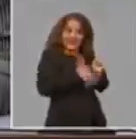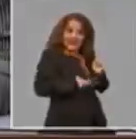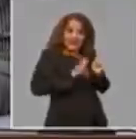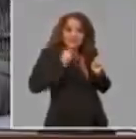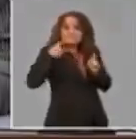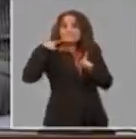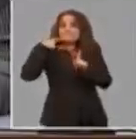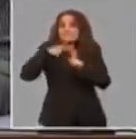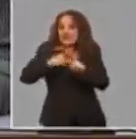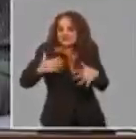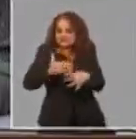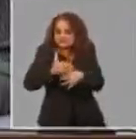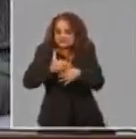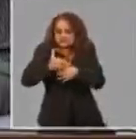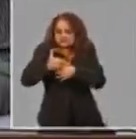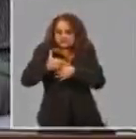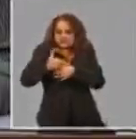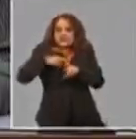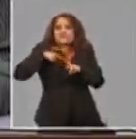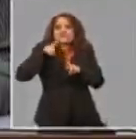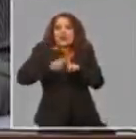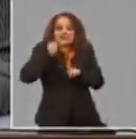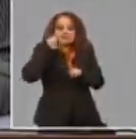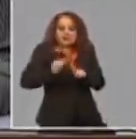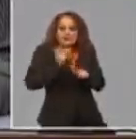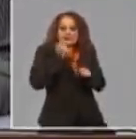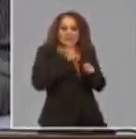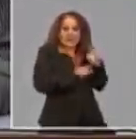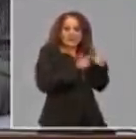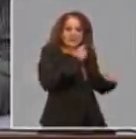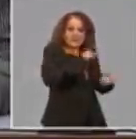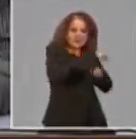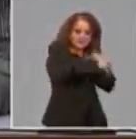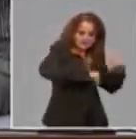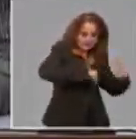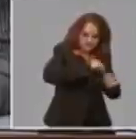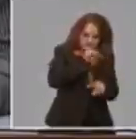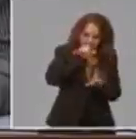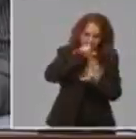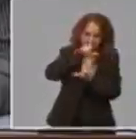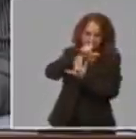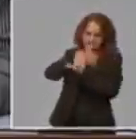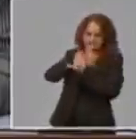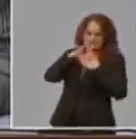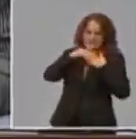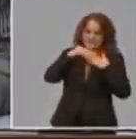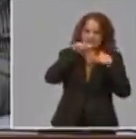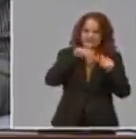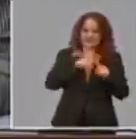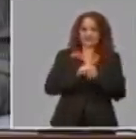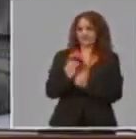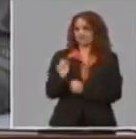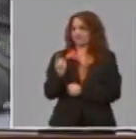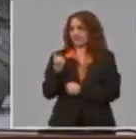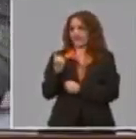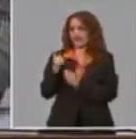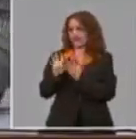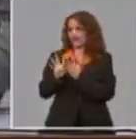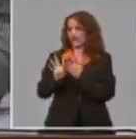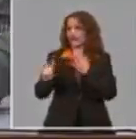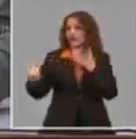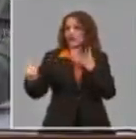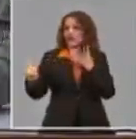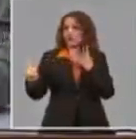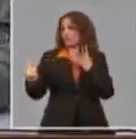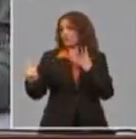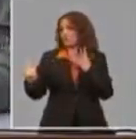el trazo de tráfico legal de divisas el clero solo pero nada de eso existe porque le está suministrando